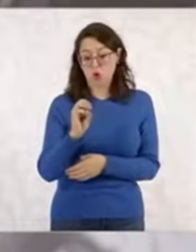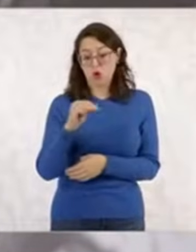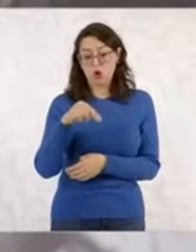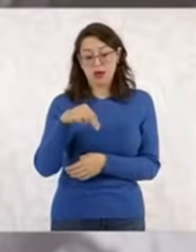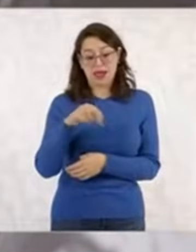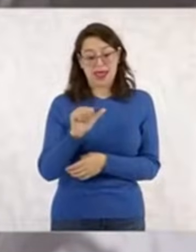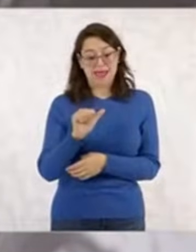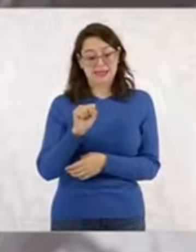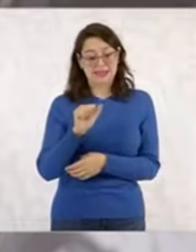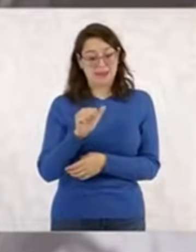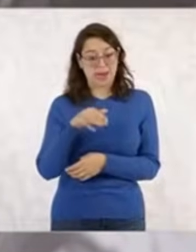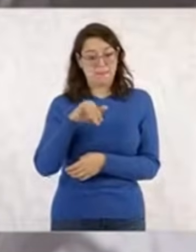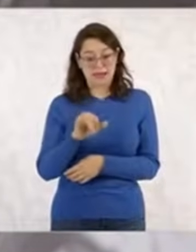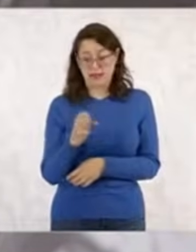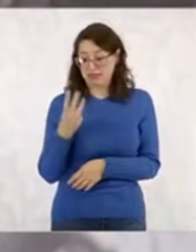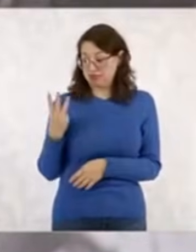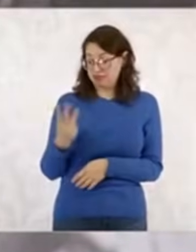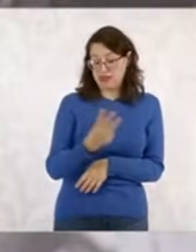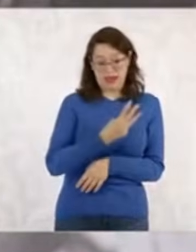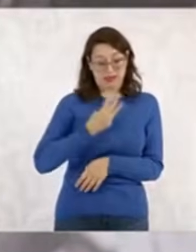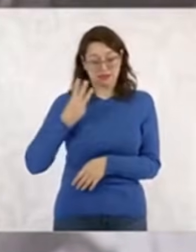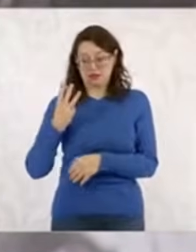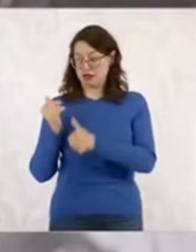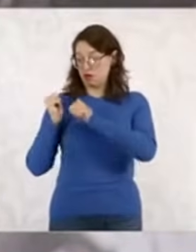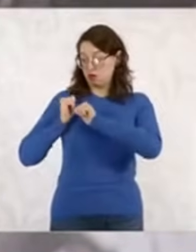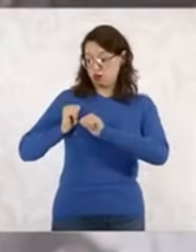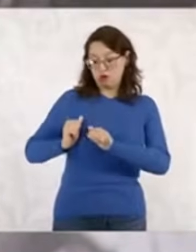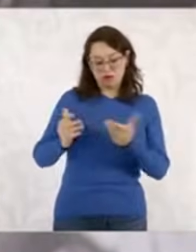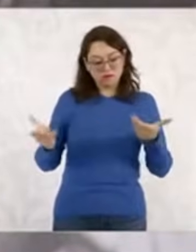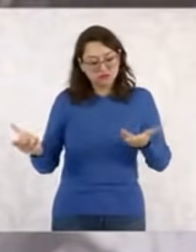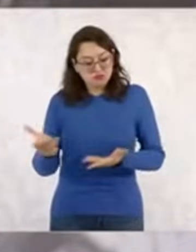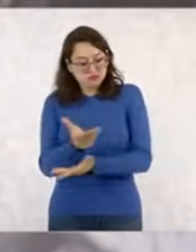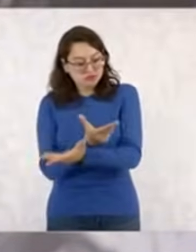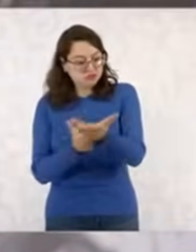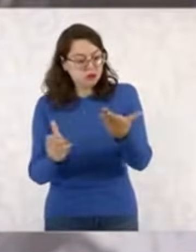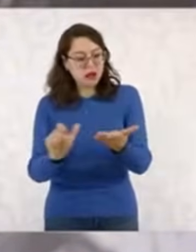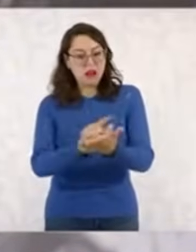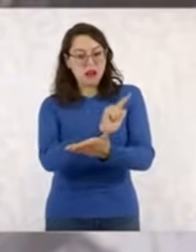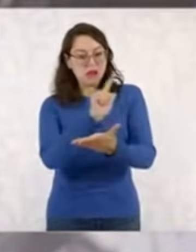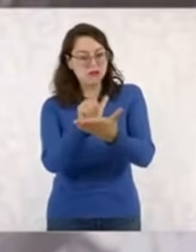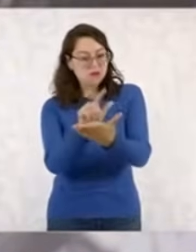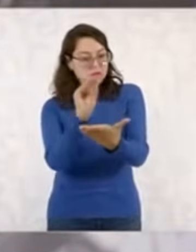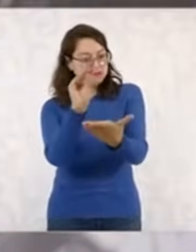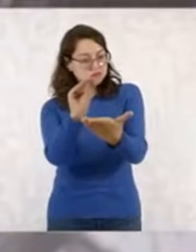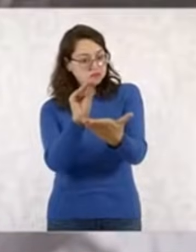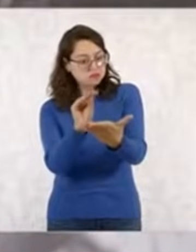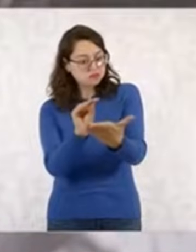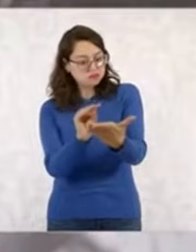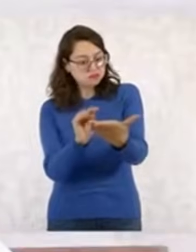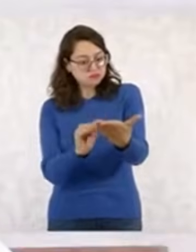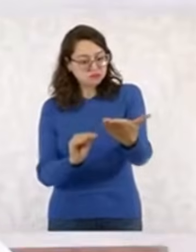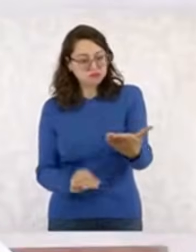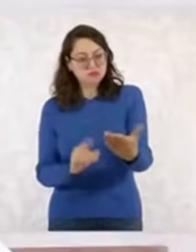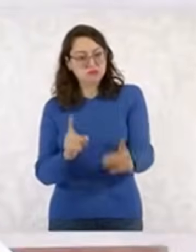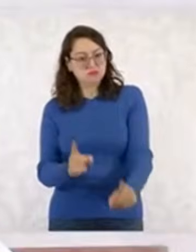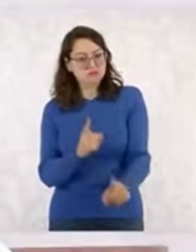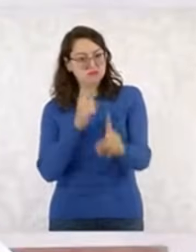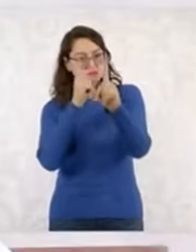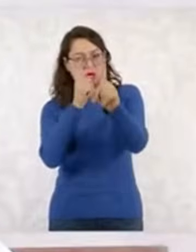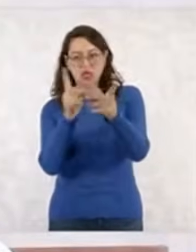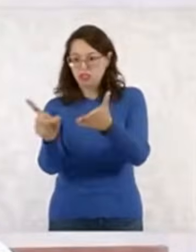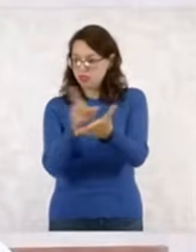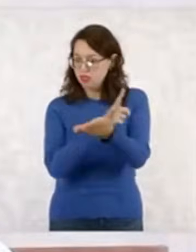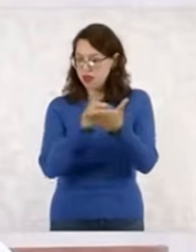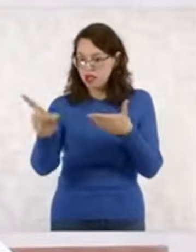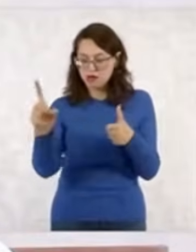este tipo de negociaciones se adscriban al marco legal vigente, operen dentro de los cauces del Estado de Derecho